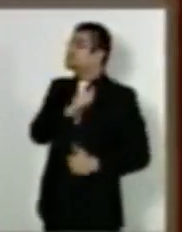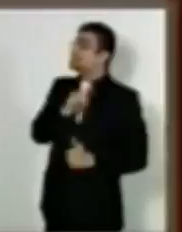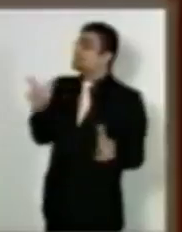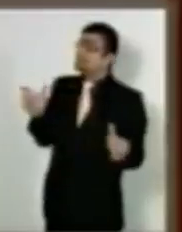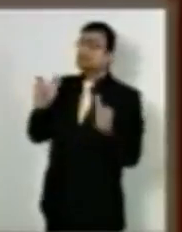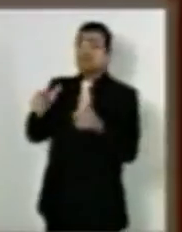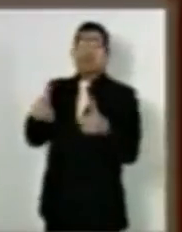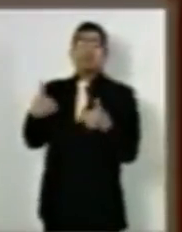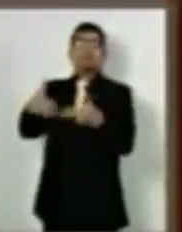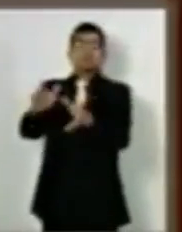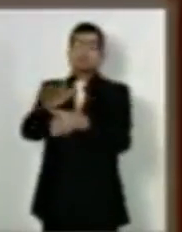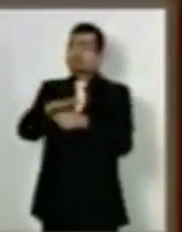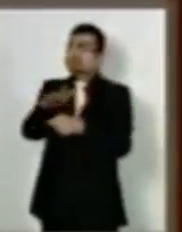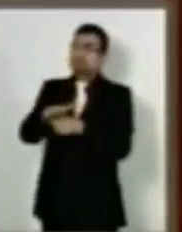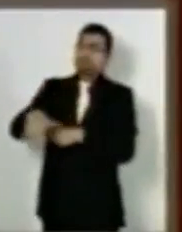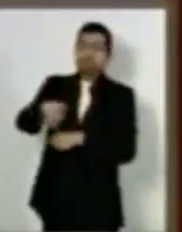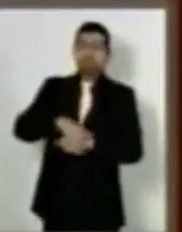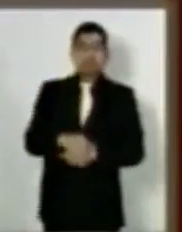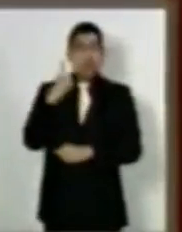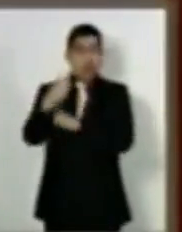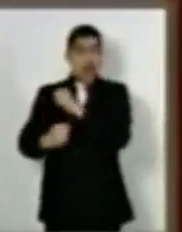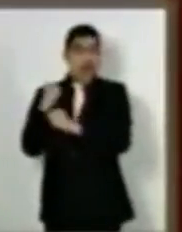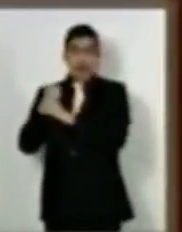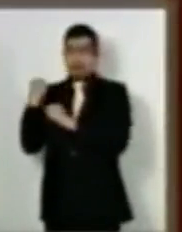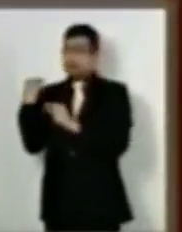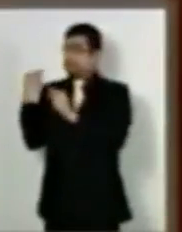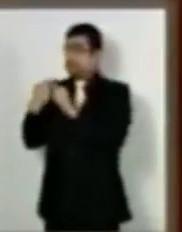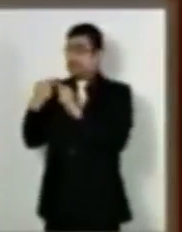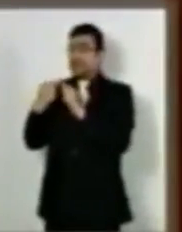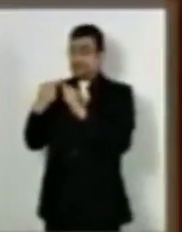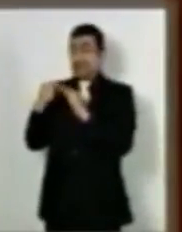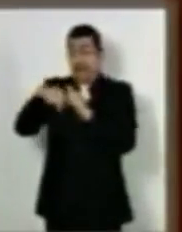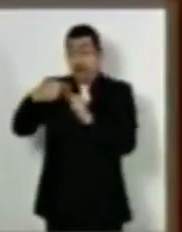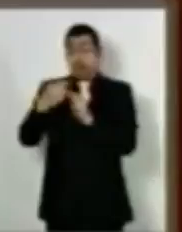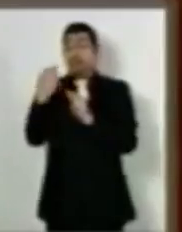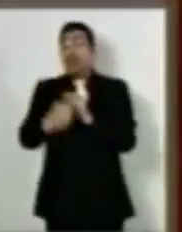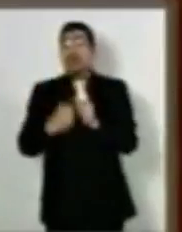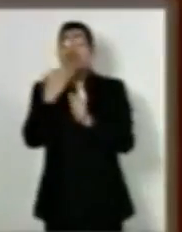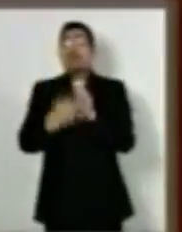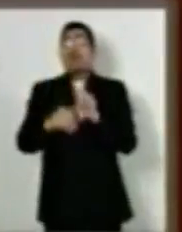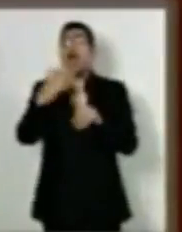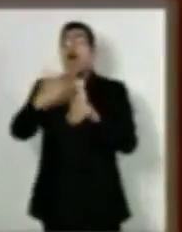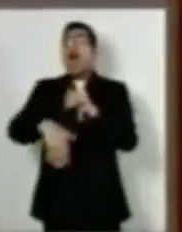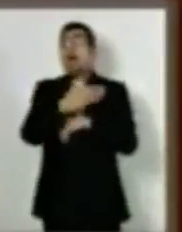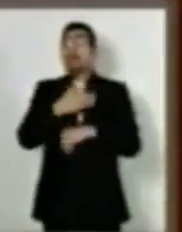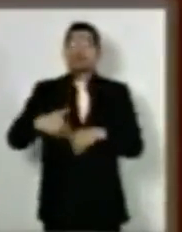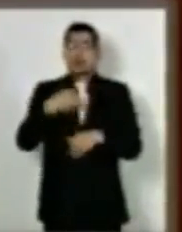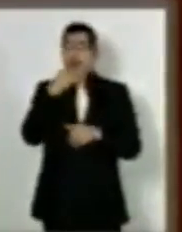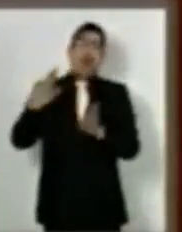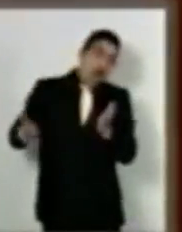calle. A casi un año de que termine la actual Administración Federal, se